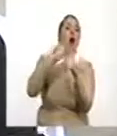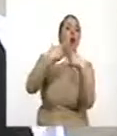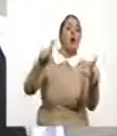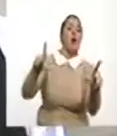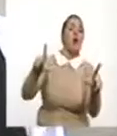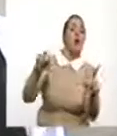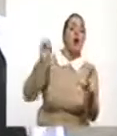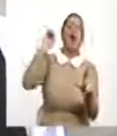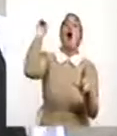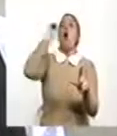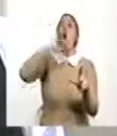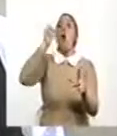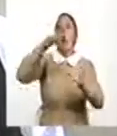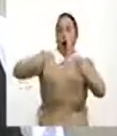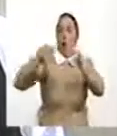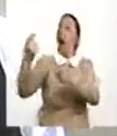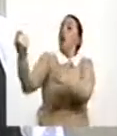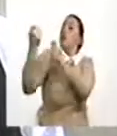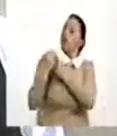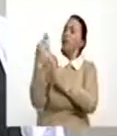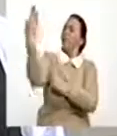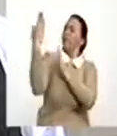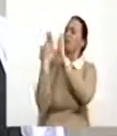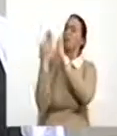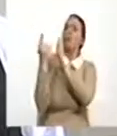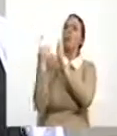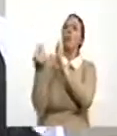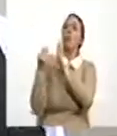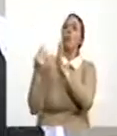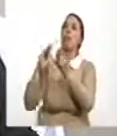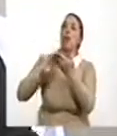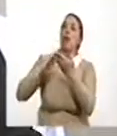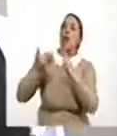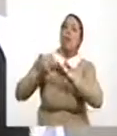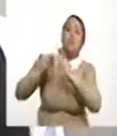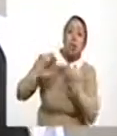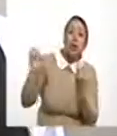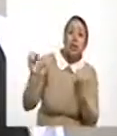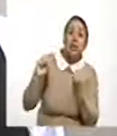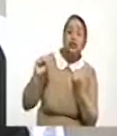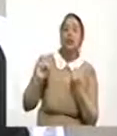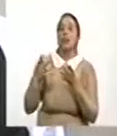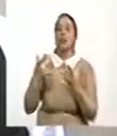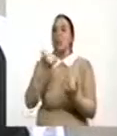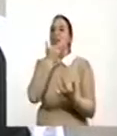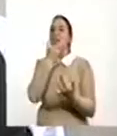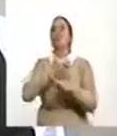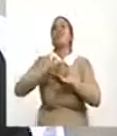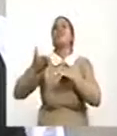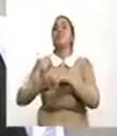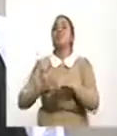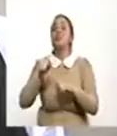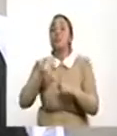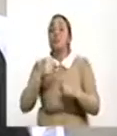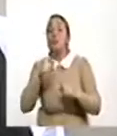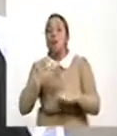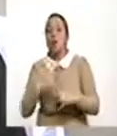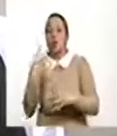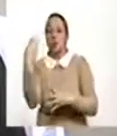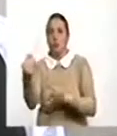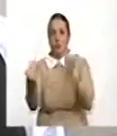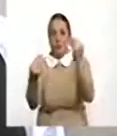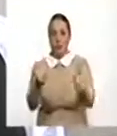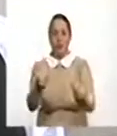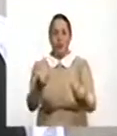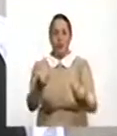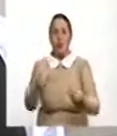o traigan un abogado y enfrenten la Jurisdicción Especial de Paz. Entonces va a terminar pasando, señores senadores, que muchos soldados